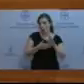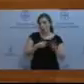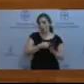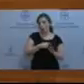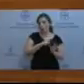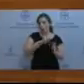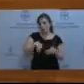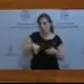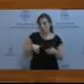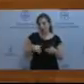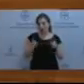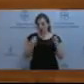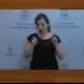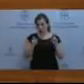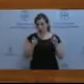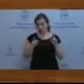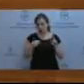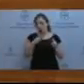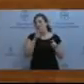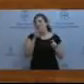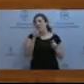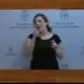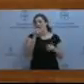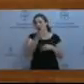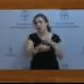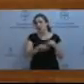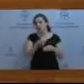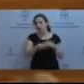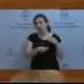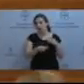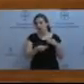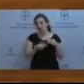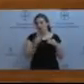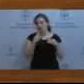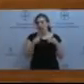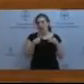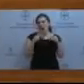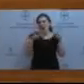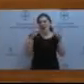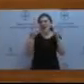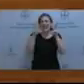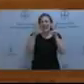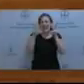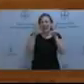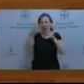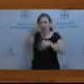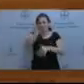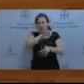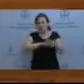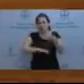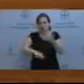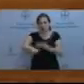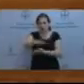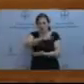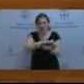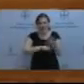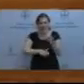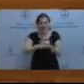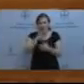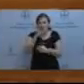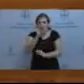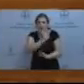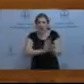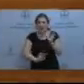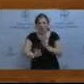íbamos a dejar, yo no voy a utilizar la palabra que utilizan los afectados, que fue el caos, caos organizativo, esto cito literalmente, caos organizativo,